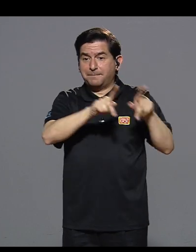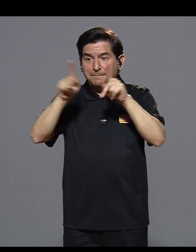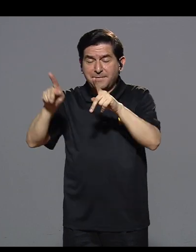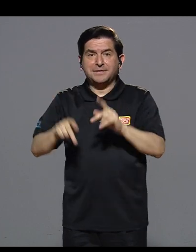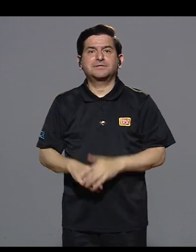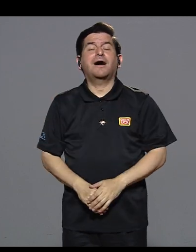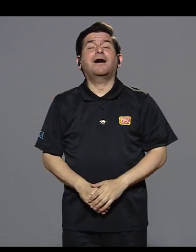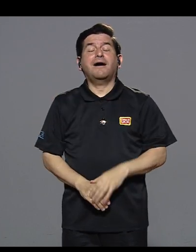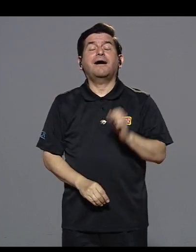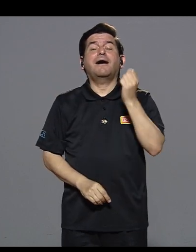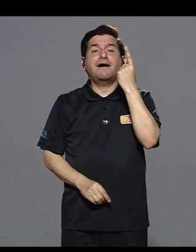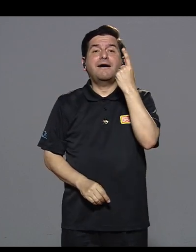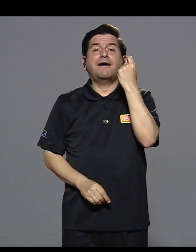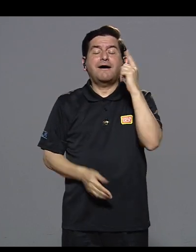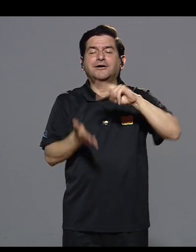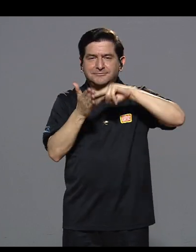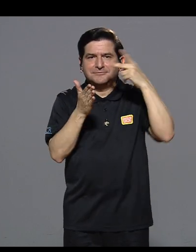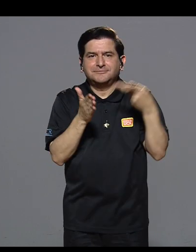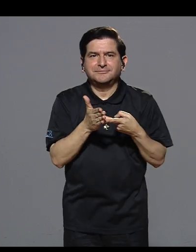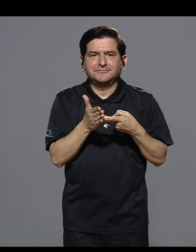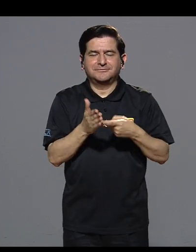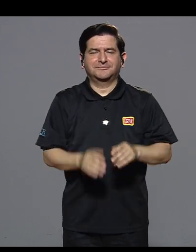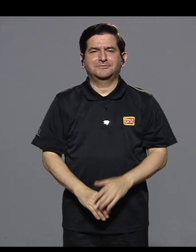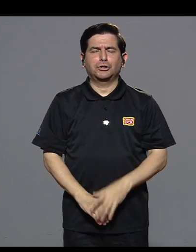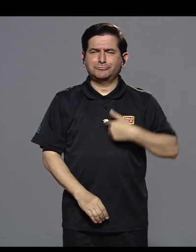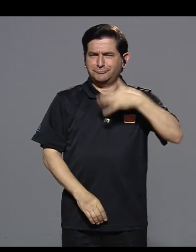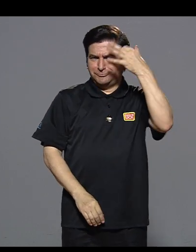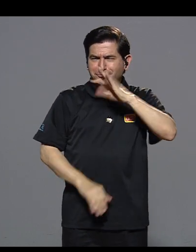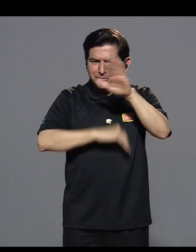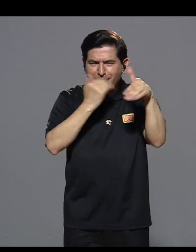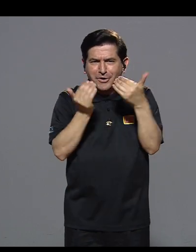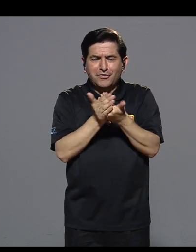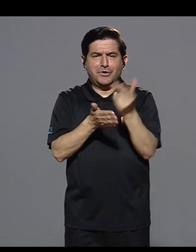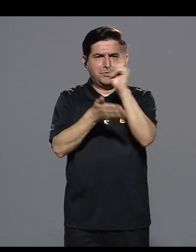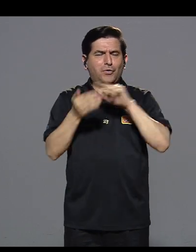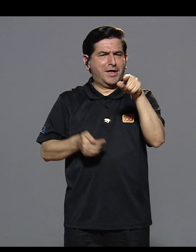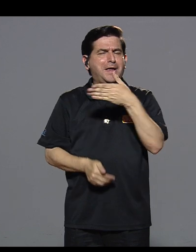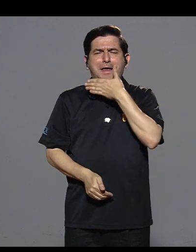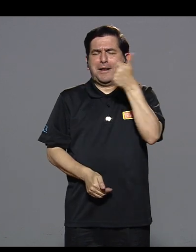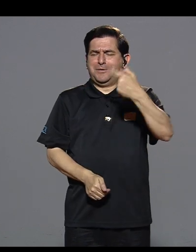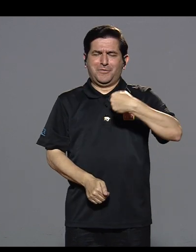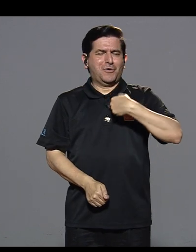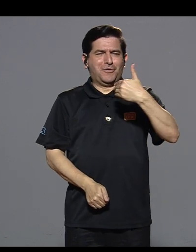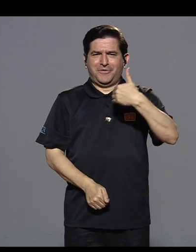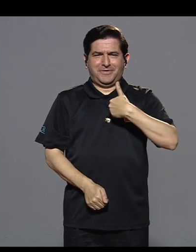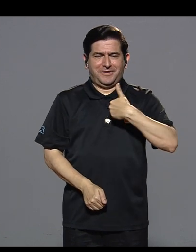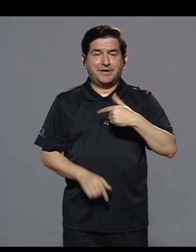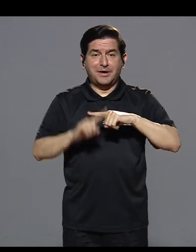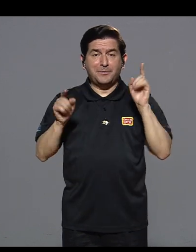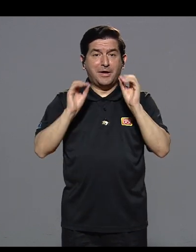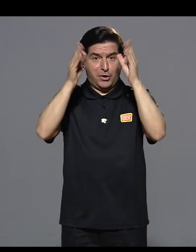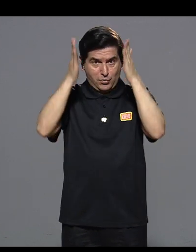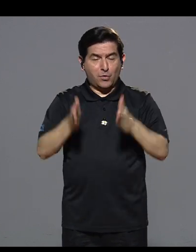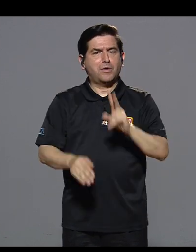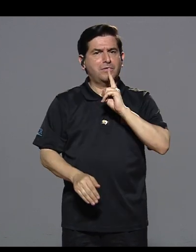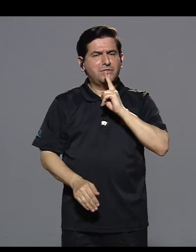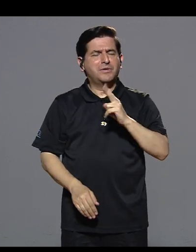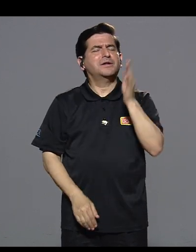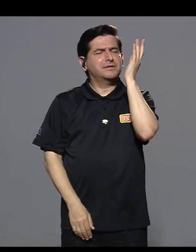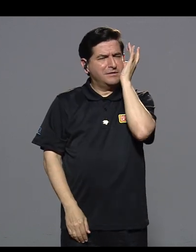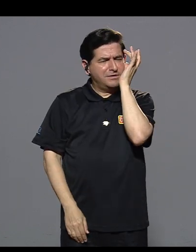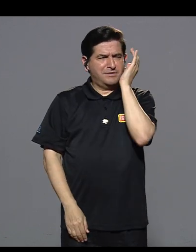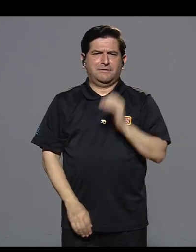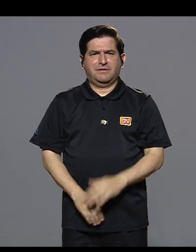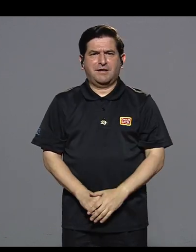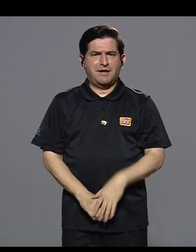que las personas vayan así como, ah, ok, eso significa esto y esto y esto. O sea, yo creo que de toda la U ella es la mejor que he tenido. Pero es que esta profe de verdad se